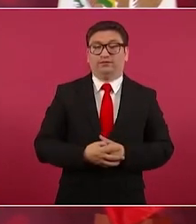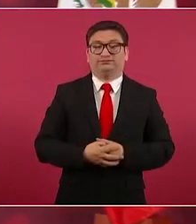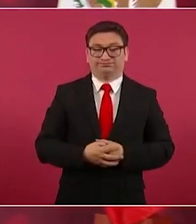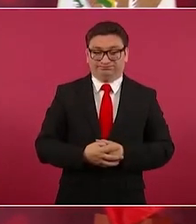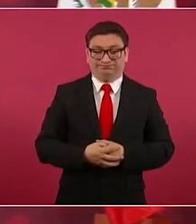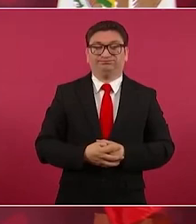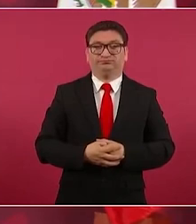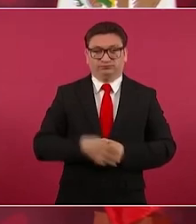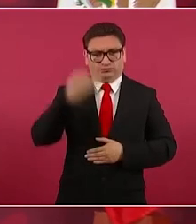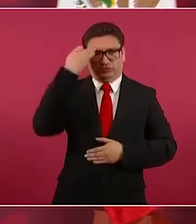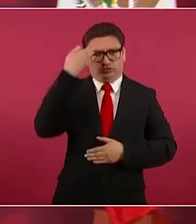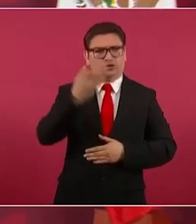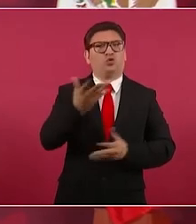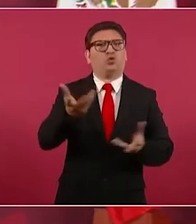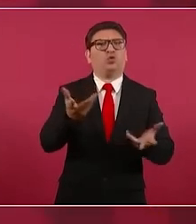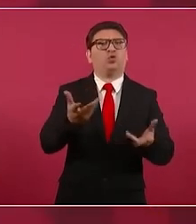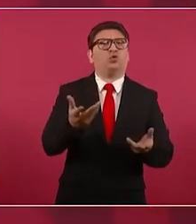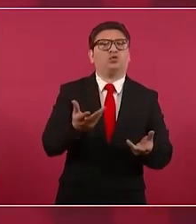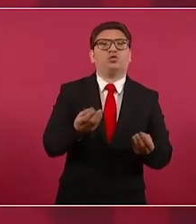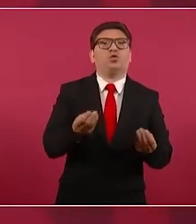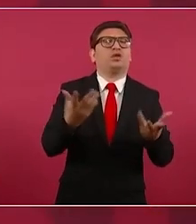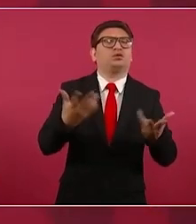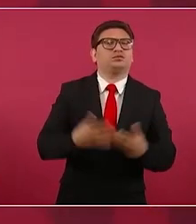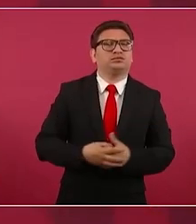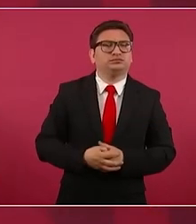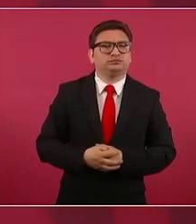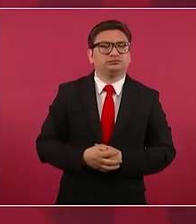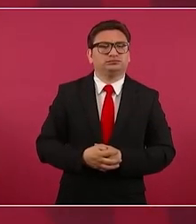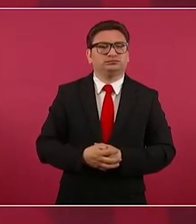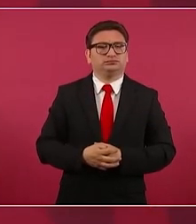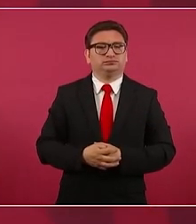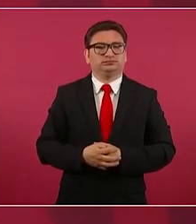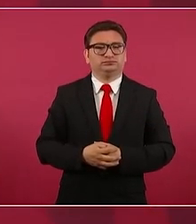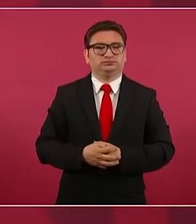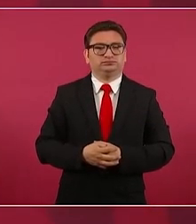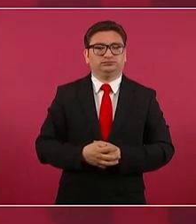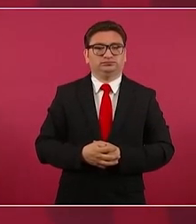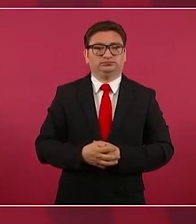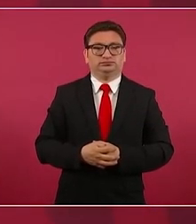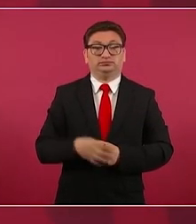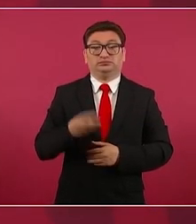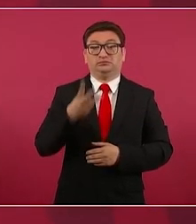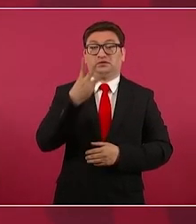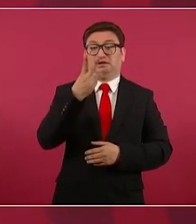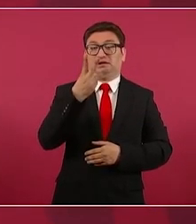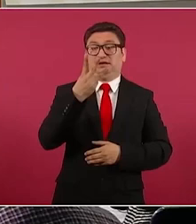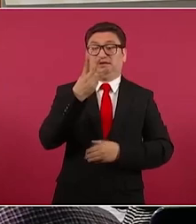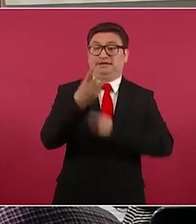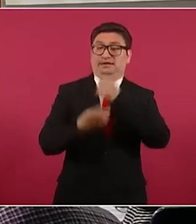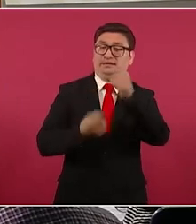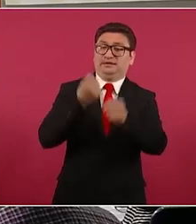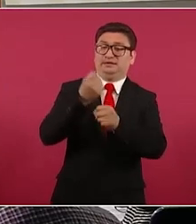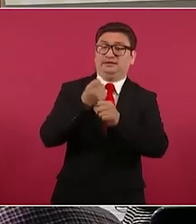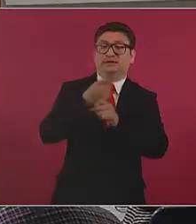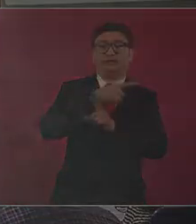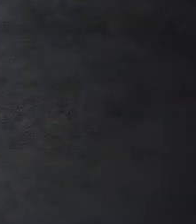¿En cuánto tiempo? 3 años y medio.